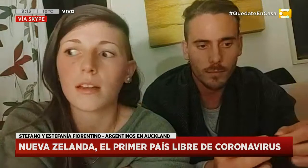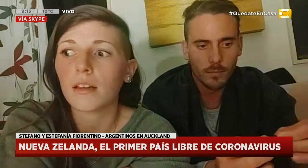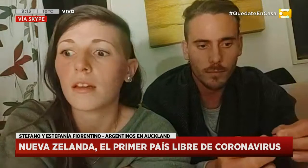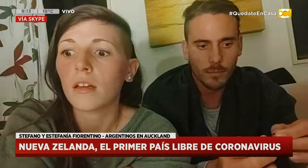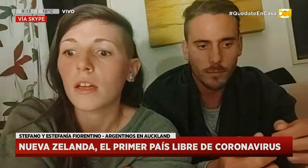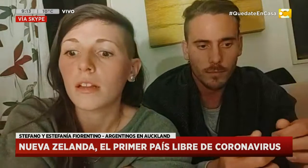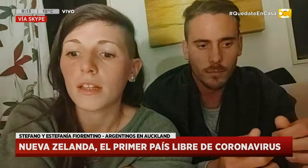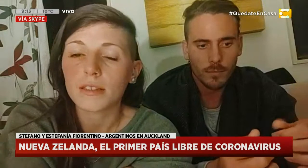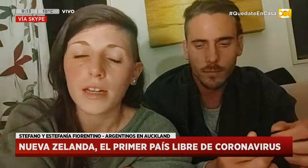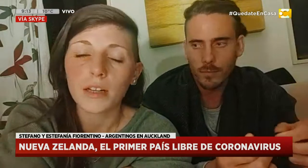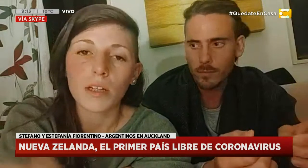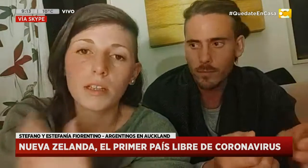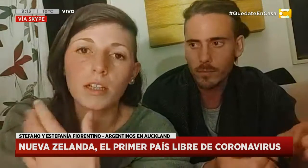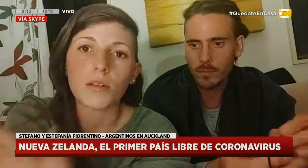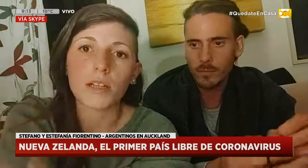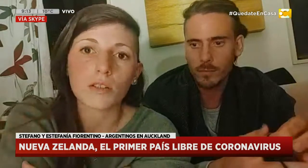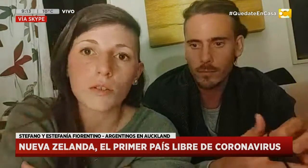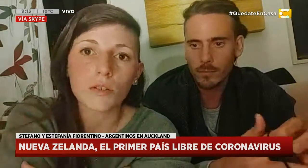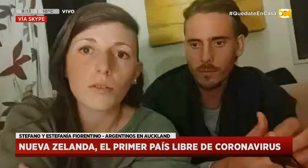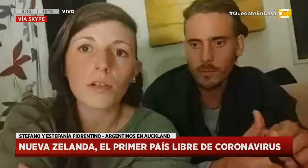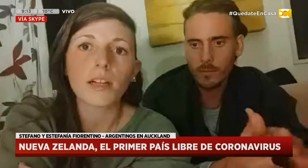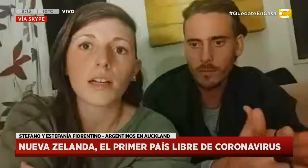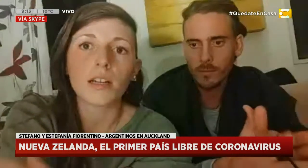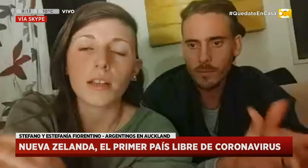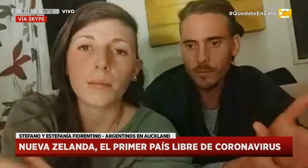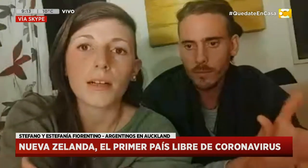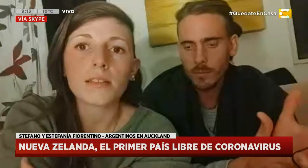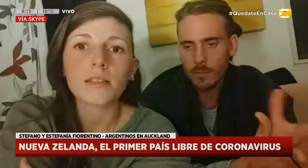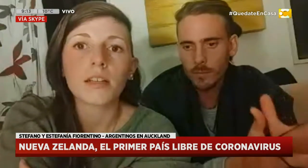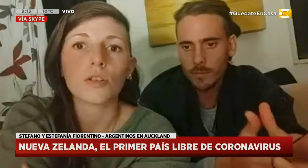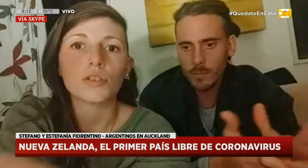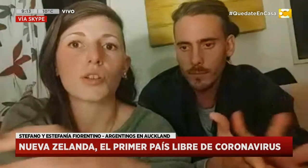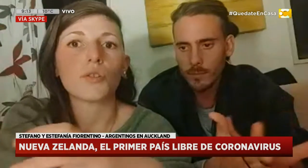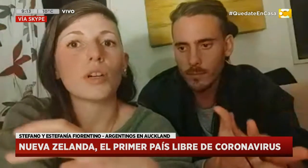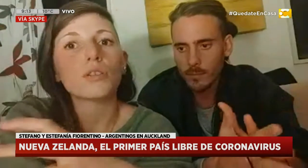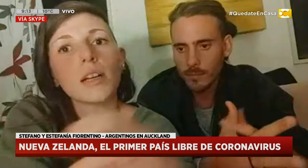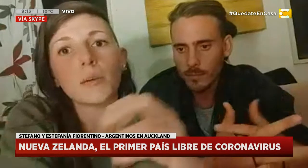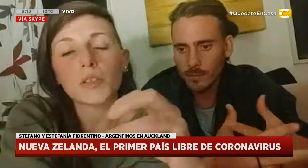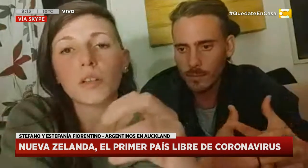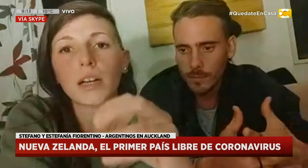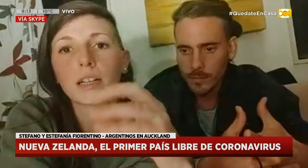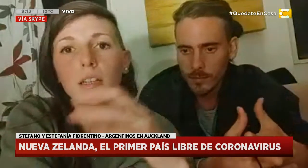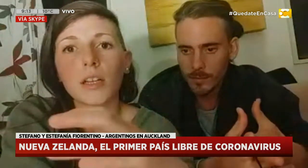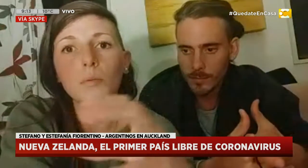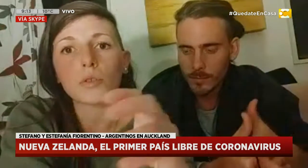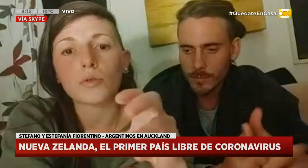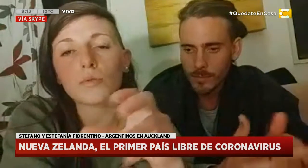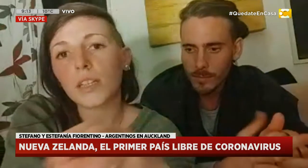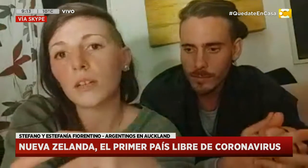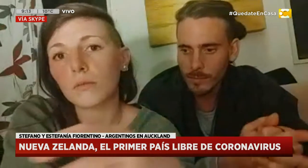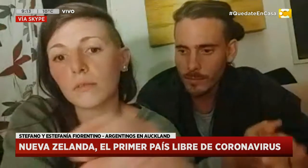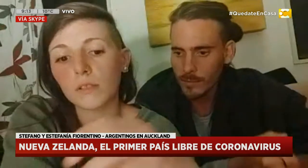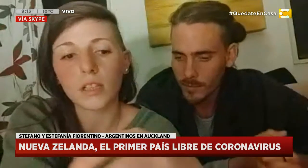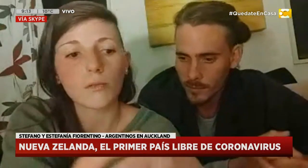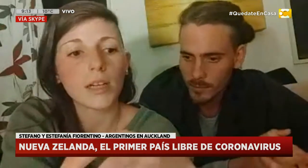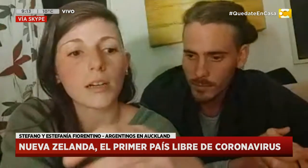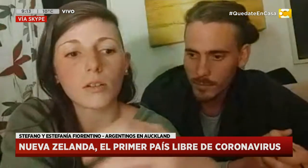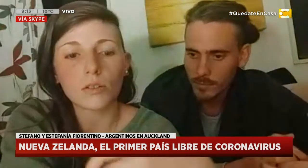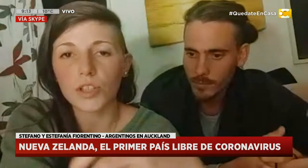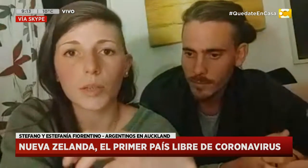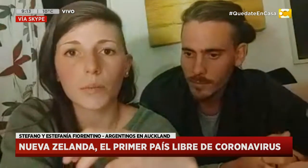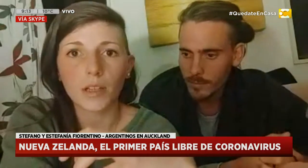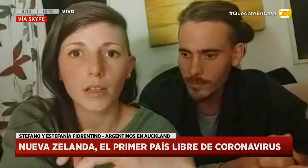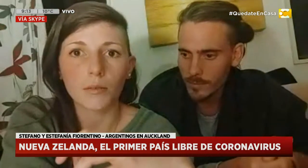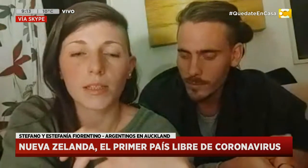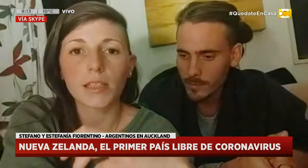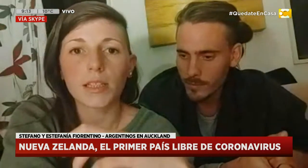medida de estar en cuarentena obligatoria, claro, y claro, demás, nos llegó a todas las personas que teníamos un celular